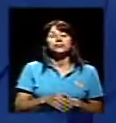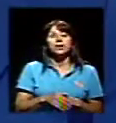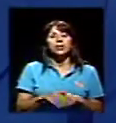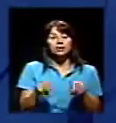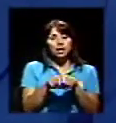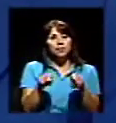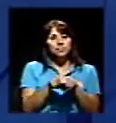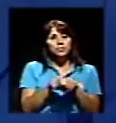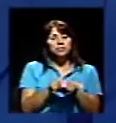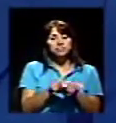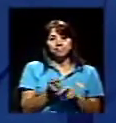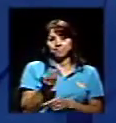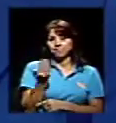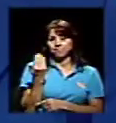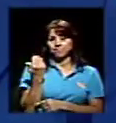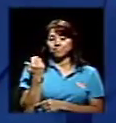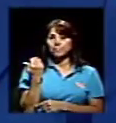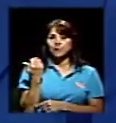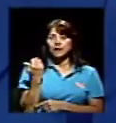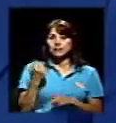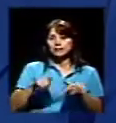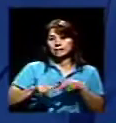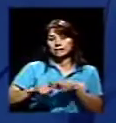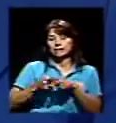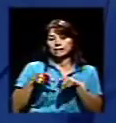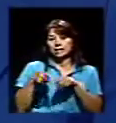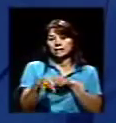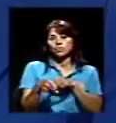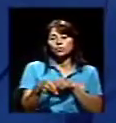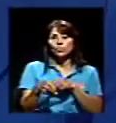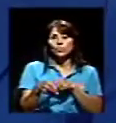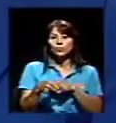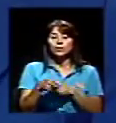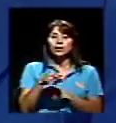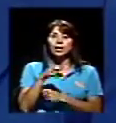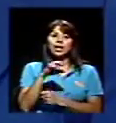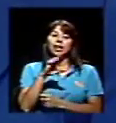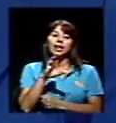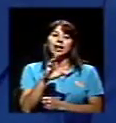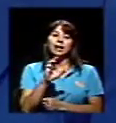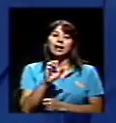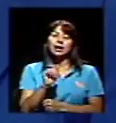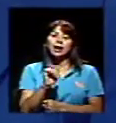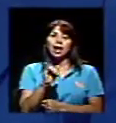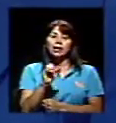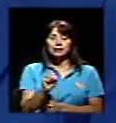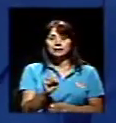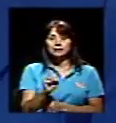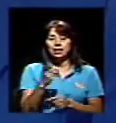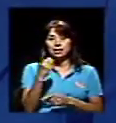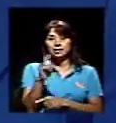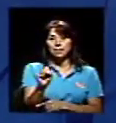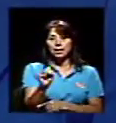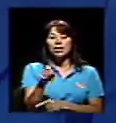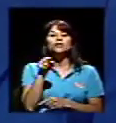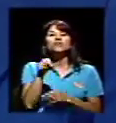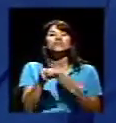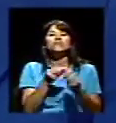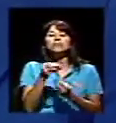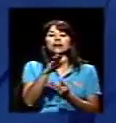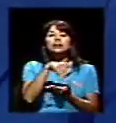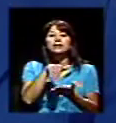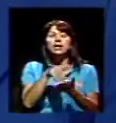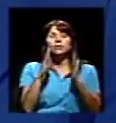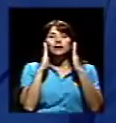estamos, recientemente se inauguró el CAIS de Desamparados, que es un centro de atención integral, es un